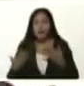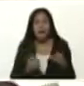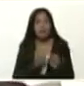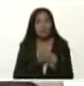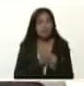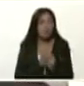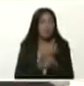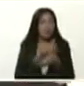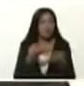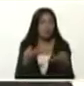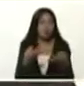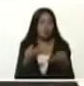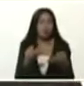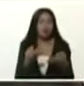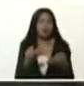trabajo